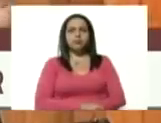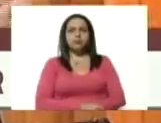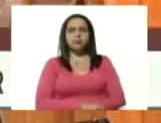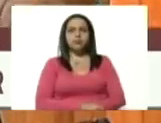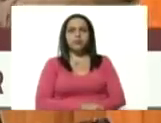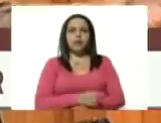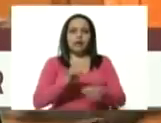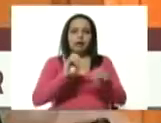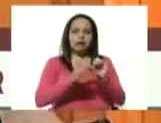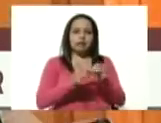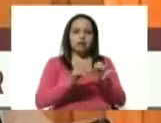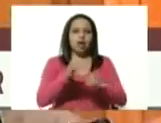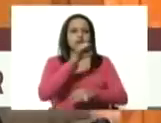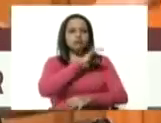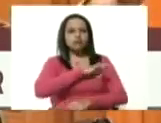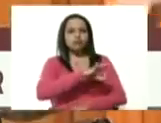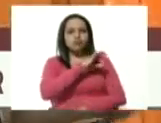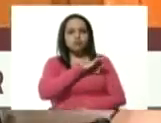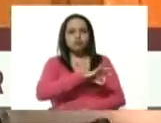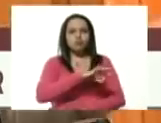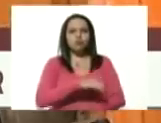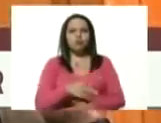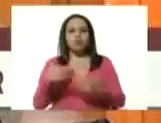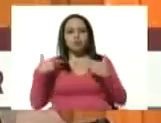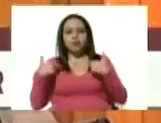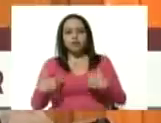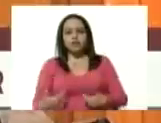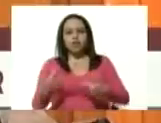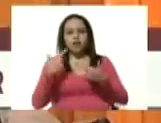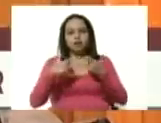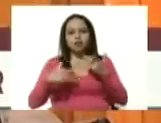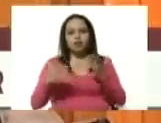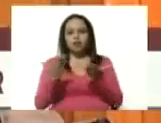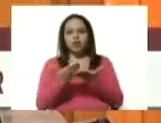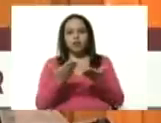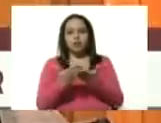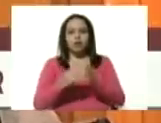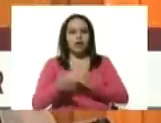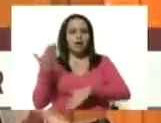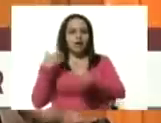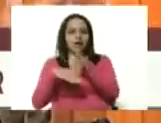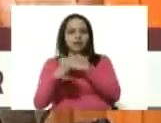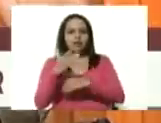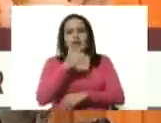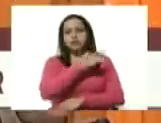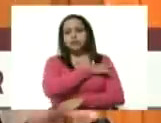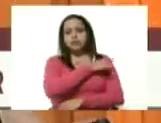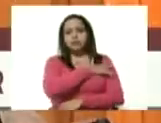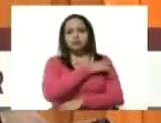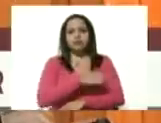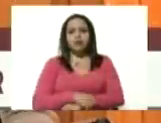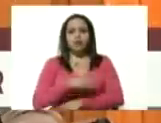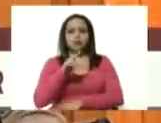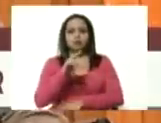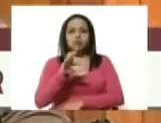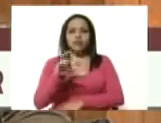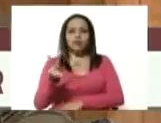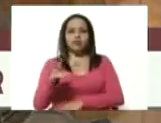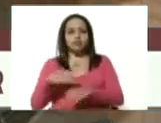arquitectura, sociología, humanidades, todas las escuelas de la facultad, se trasladaron, nosotros lo que íbamos era de